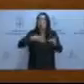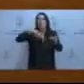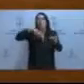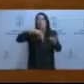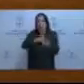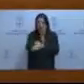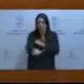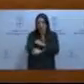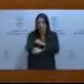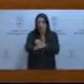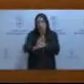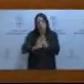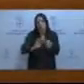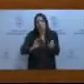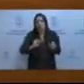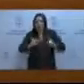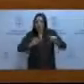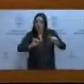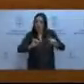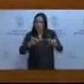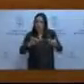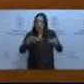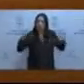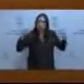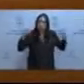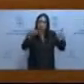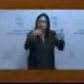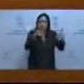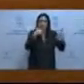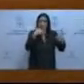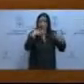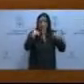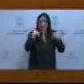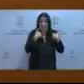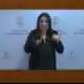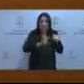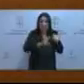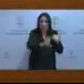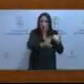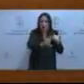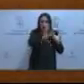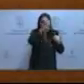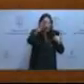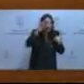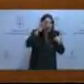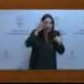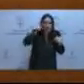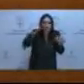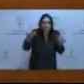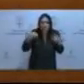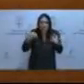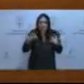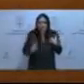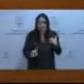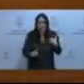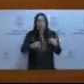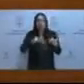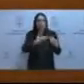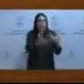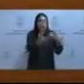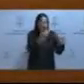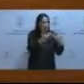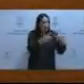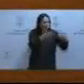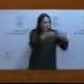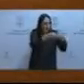decisión, pero no se centren en cuestiones propias de competencia nacional. Quizá les vendría bien, muy bien, hablar con su grupo a